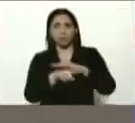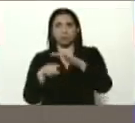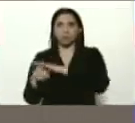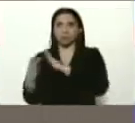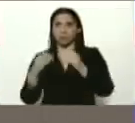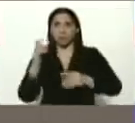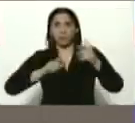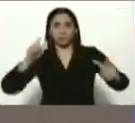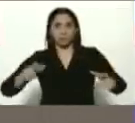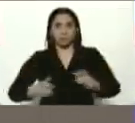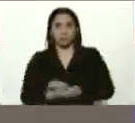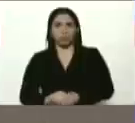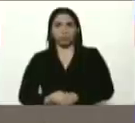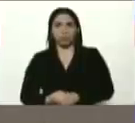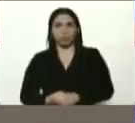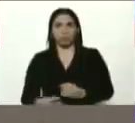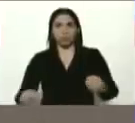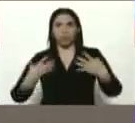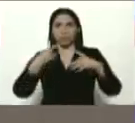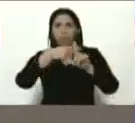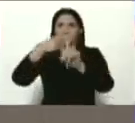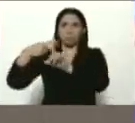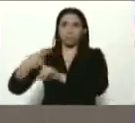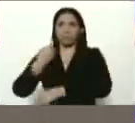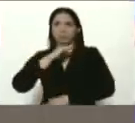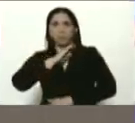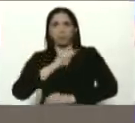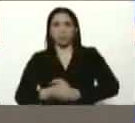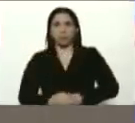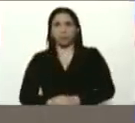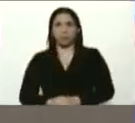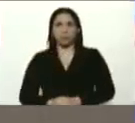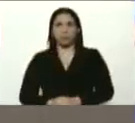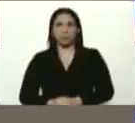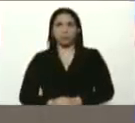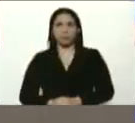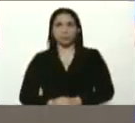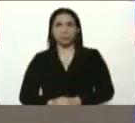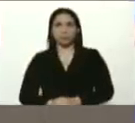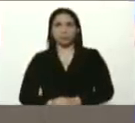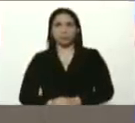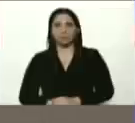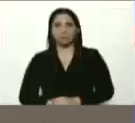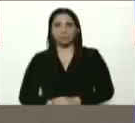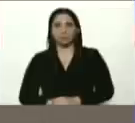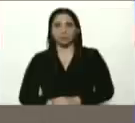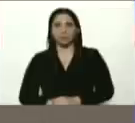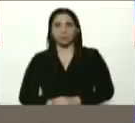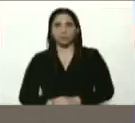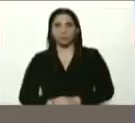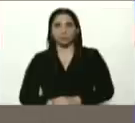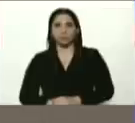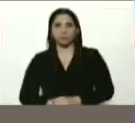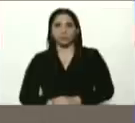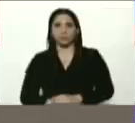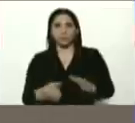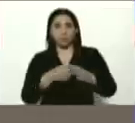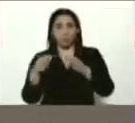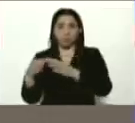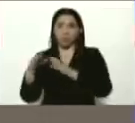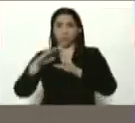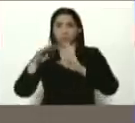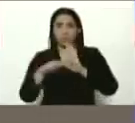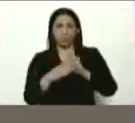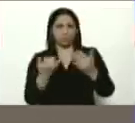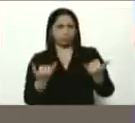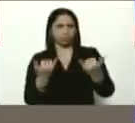personas que resulten positivas para COVID-19. Todo este conjunto de medidas, estando como estamos en